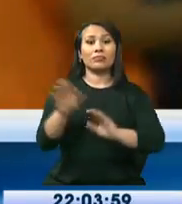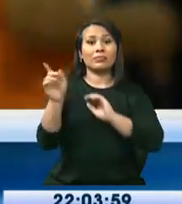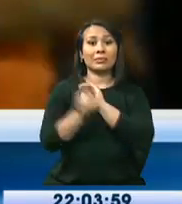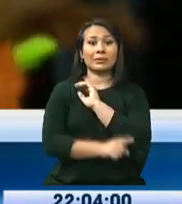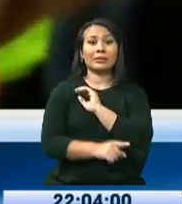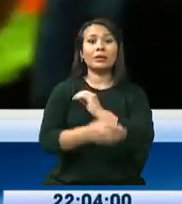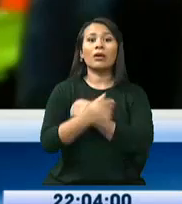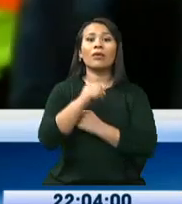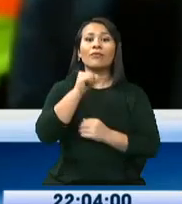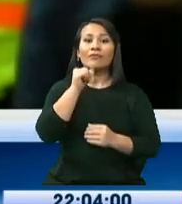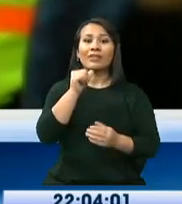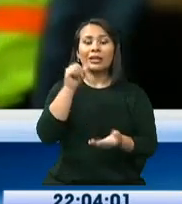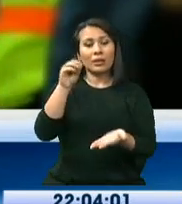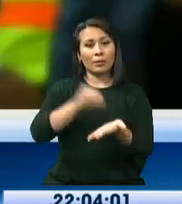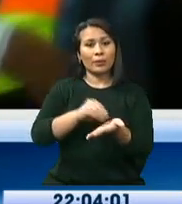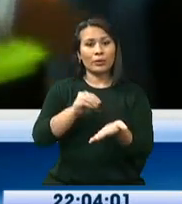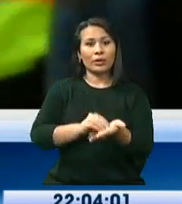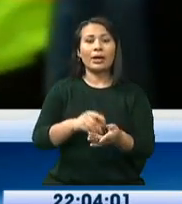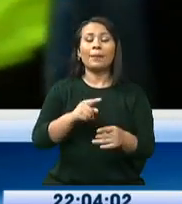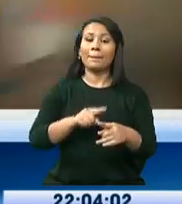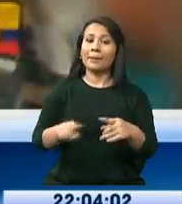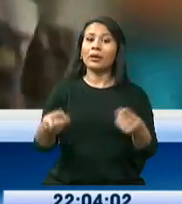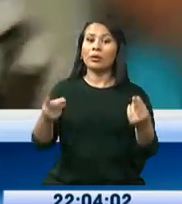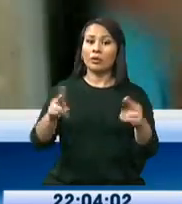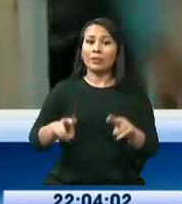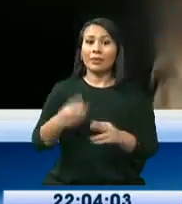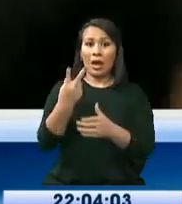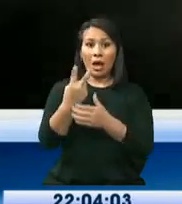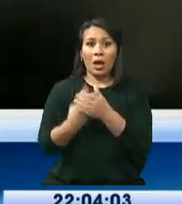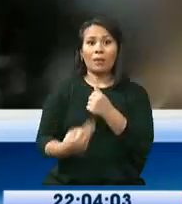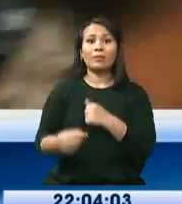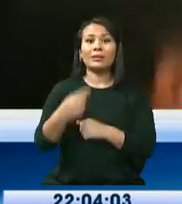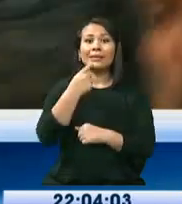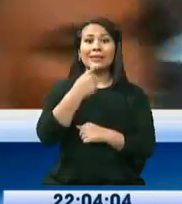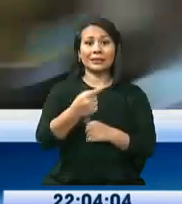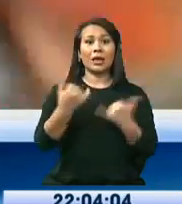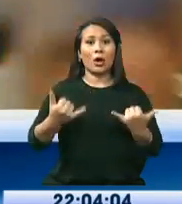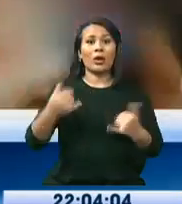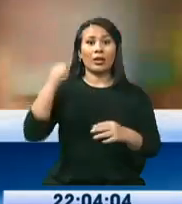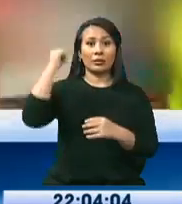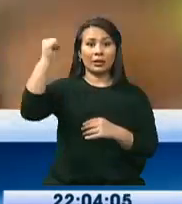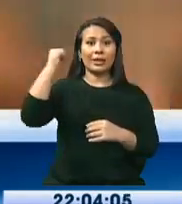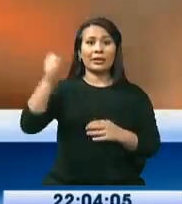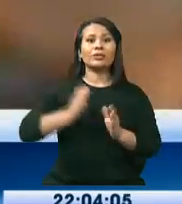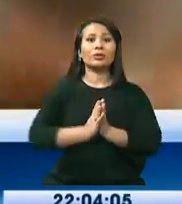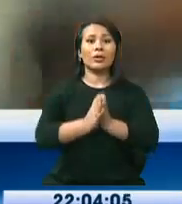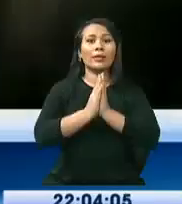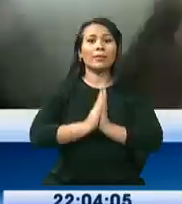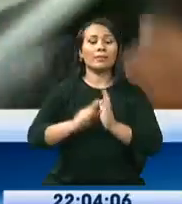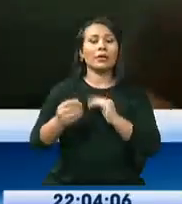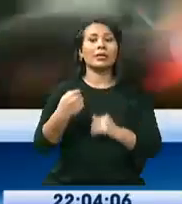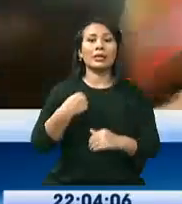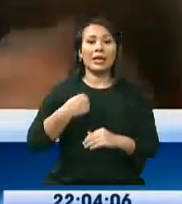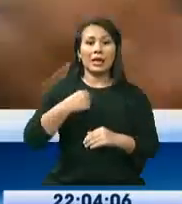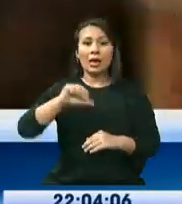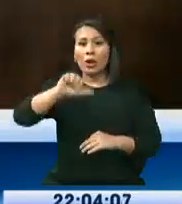encuentra ejecutoriada. Pese a ello, ambas partes tienen todavía el derecho de apelar el fallo del Décimo